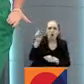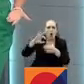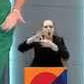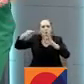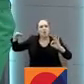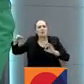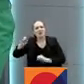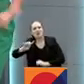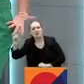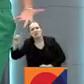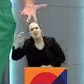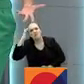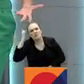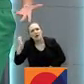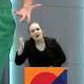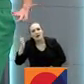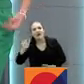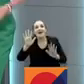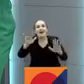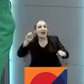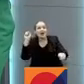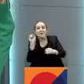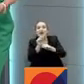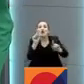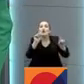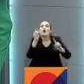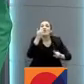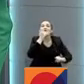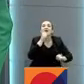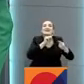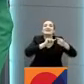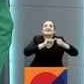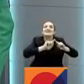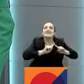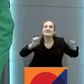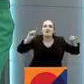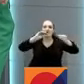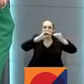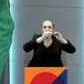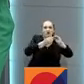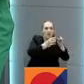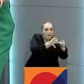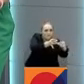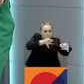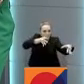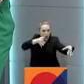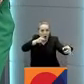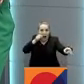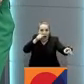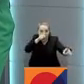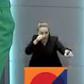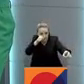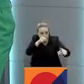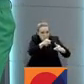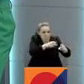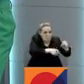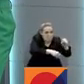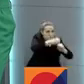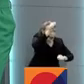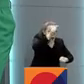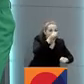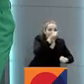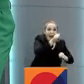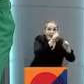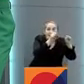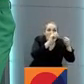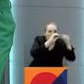es sencilla, señores, así que no hay que atacar las redes sociales. La modalidad arco compuesto no hace parte del programa olímpico, y el que sí